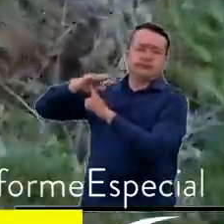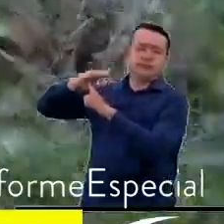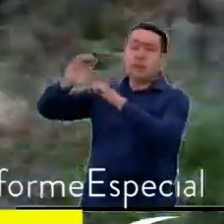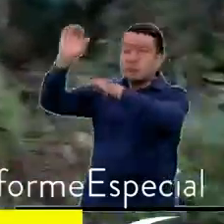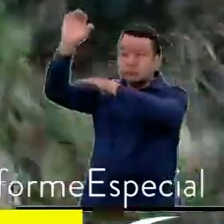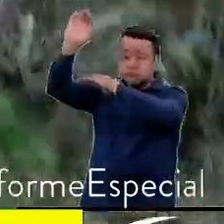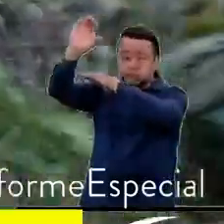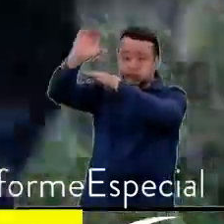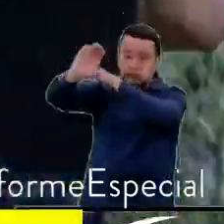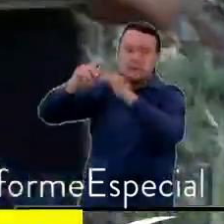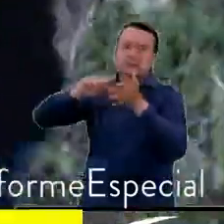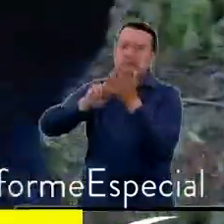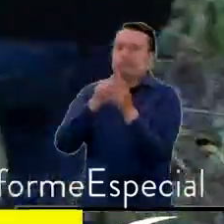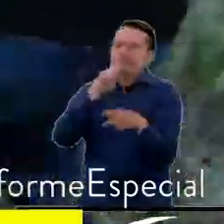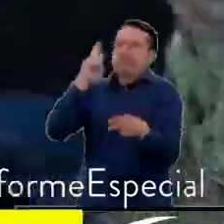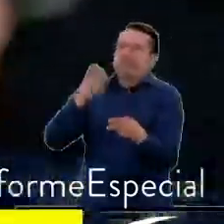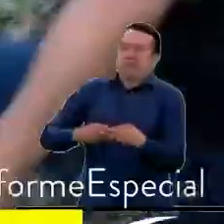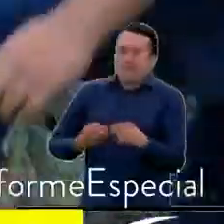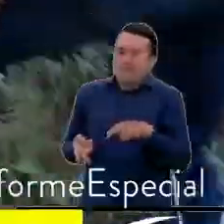operación.